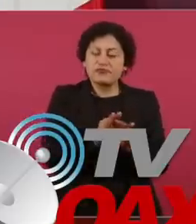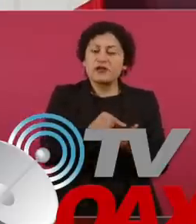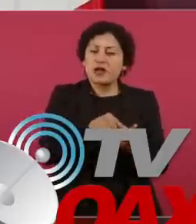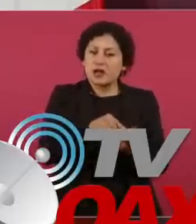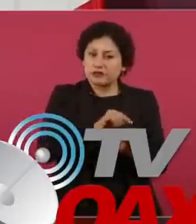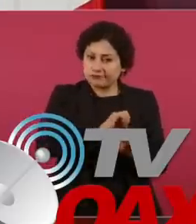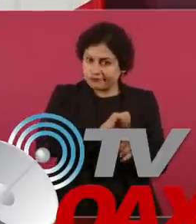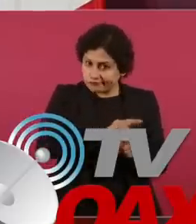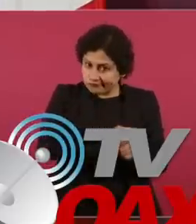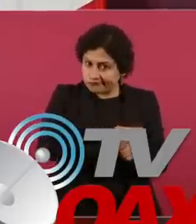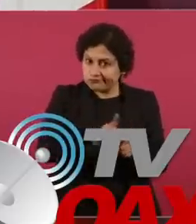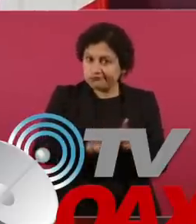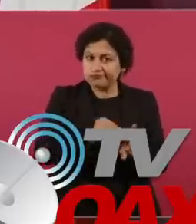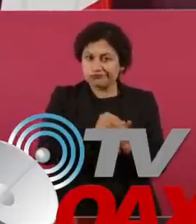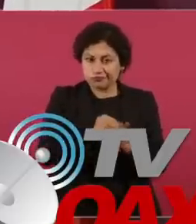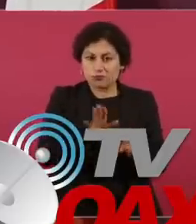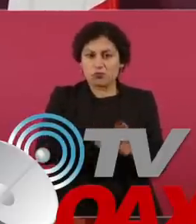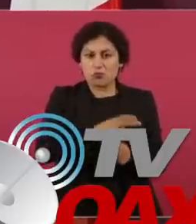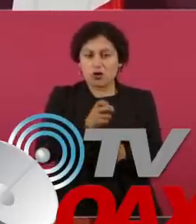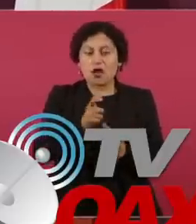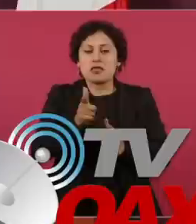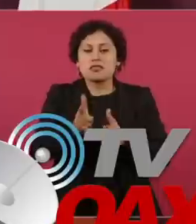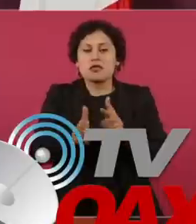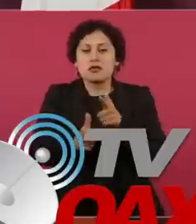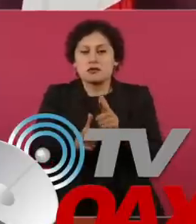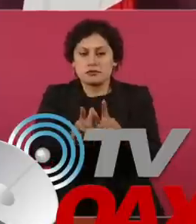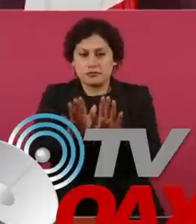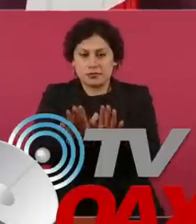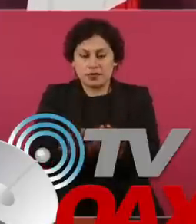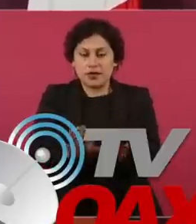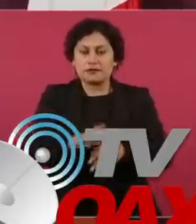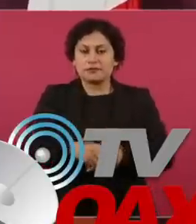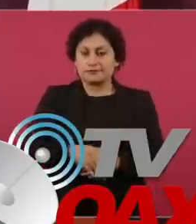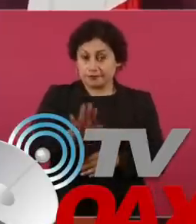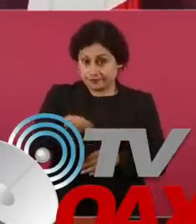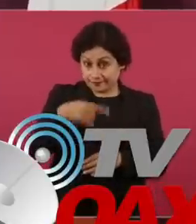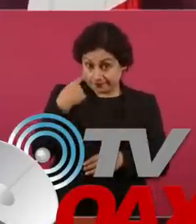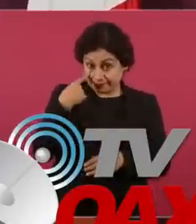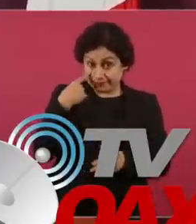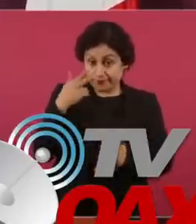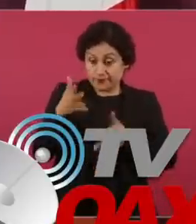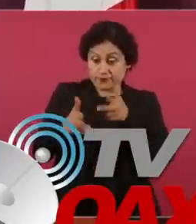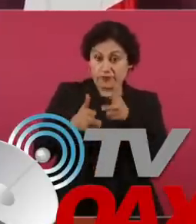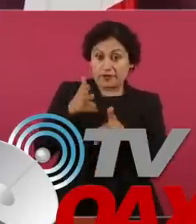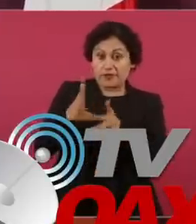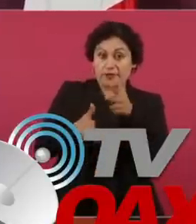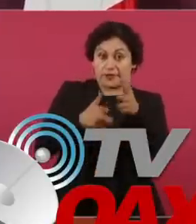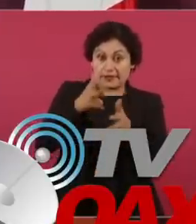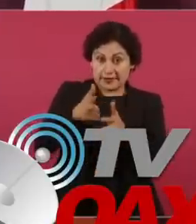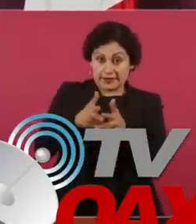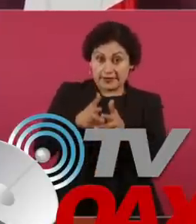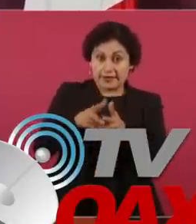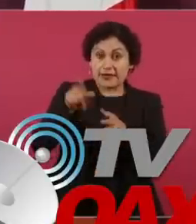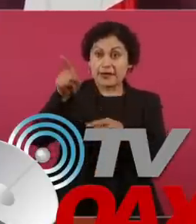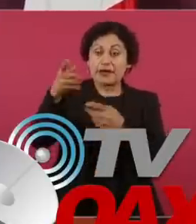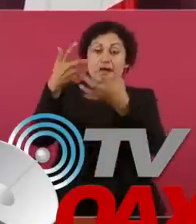Hay que ir despacio. El tren sale de la fábrica,